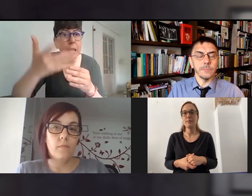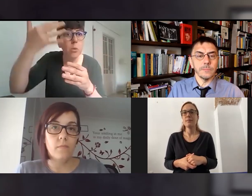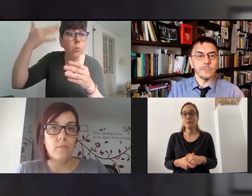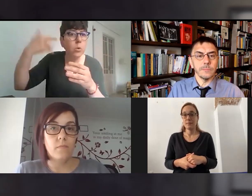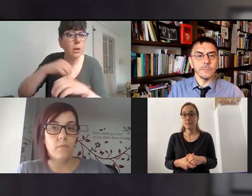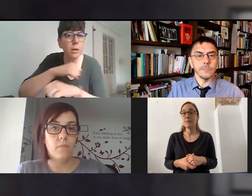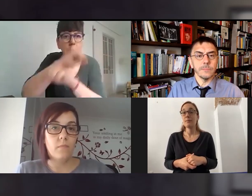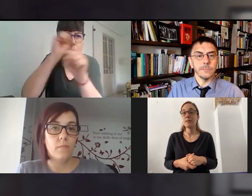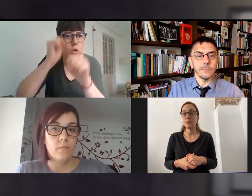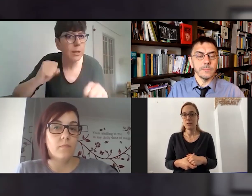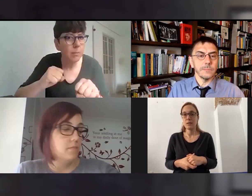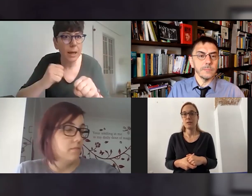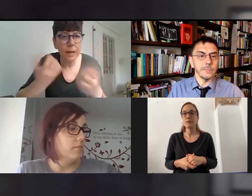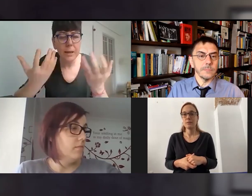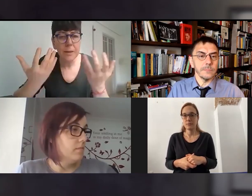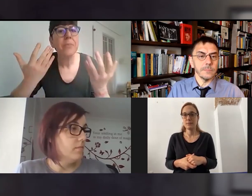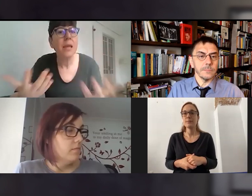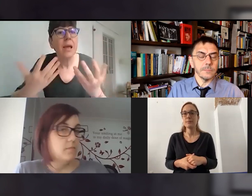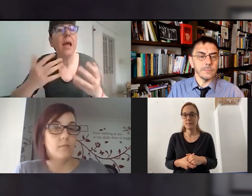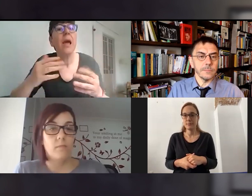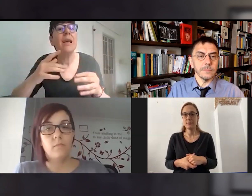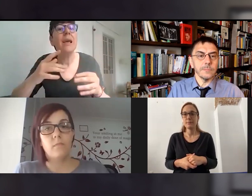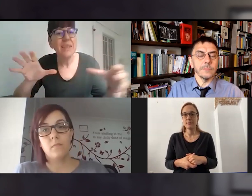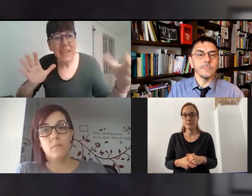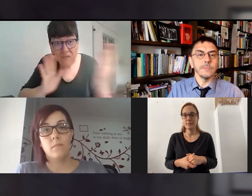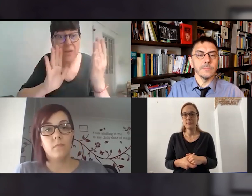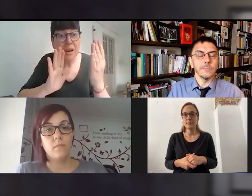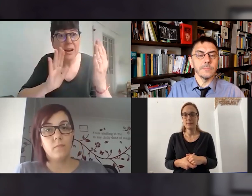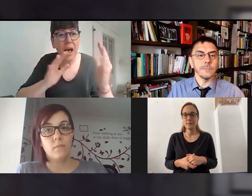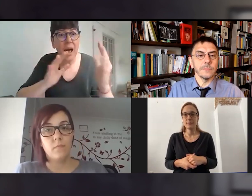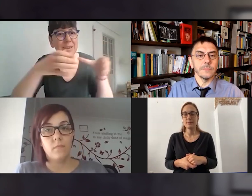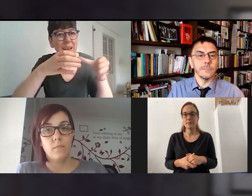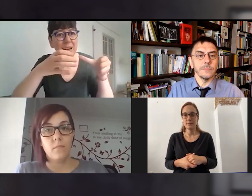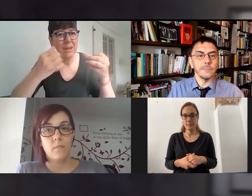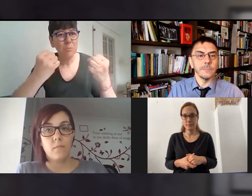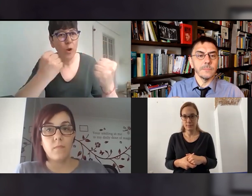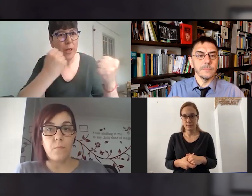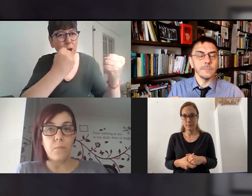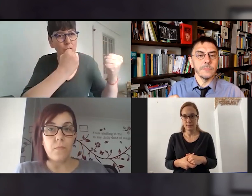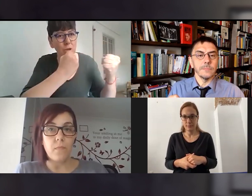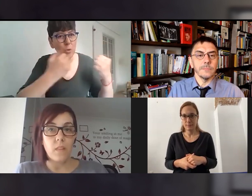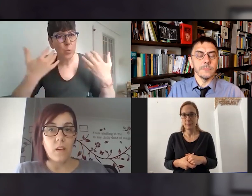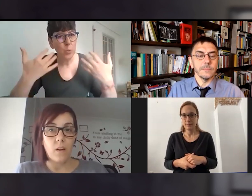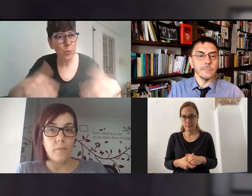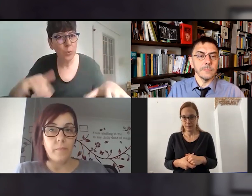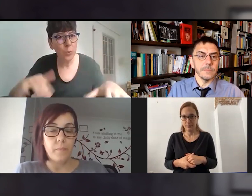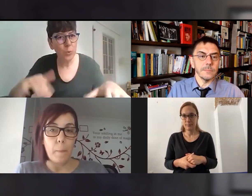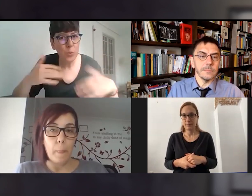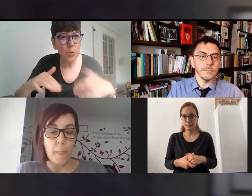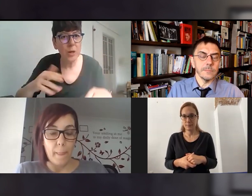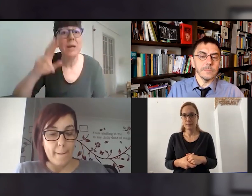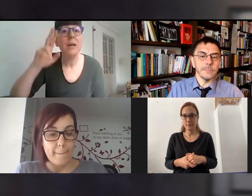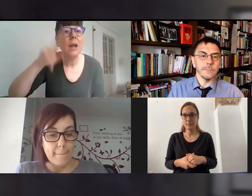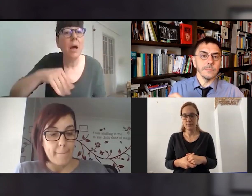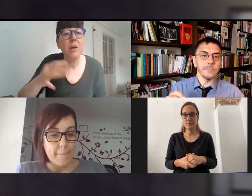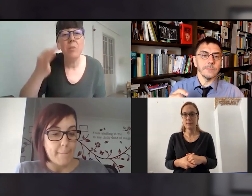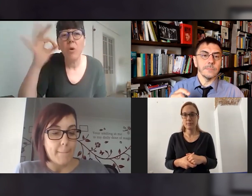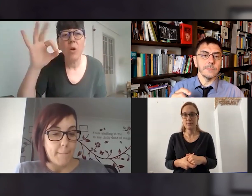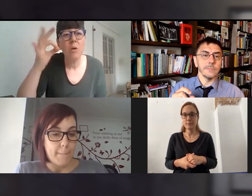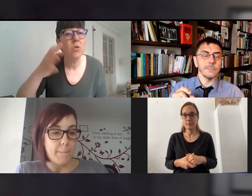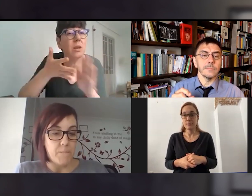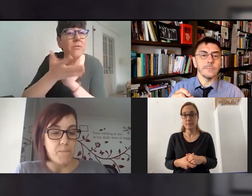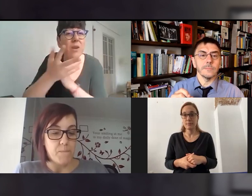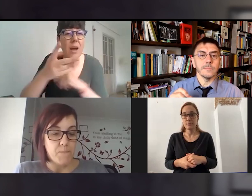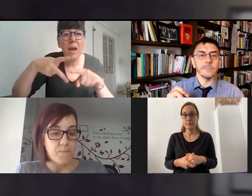la verdad, a cuestionar cosas que hasta ahora era impensable y a enfrentarnos a los poderosos.